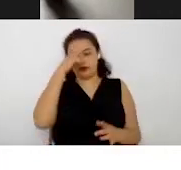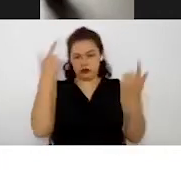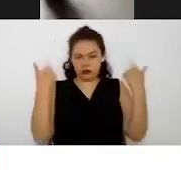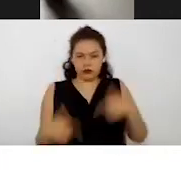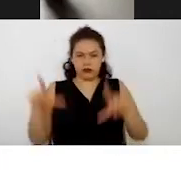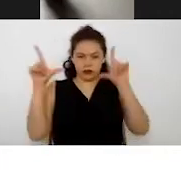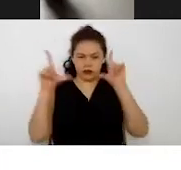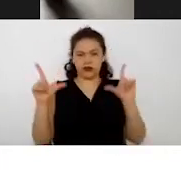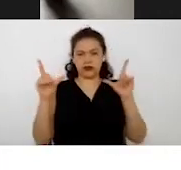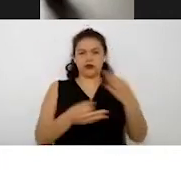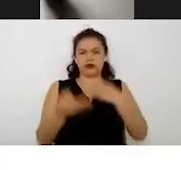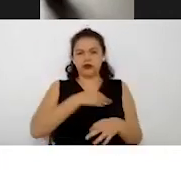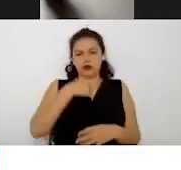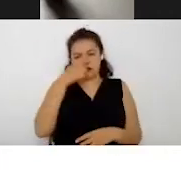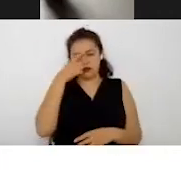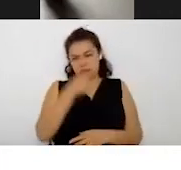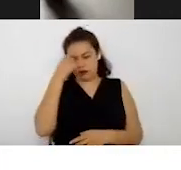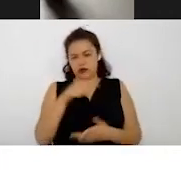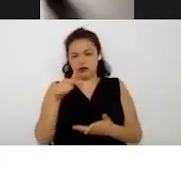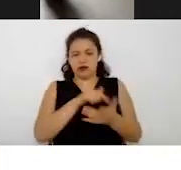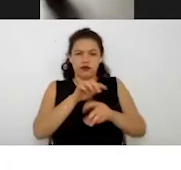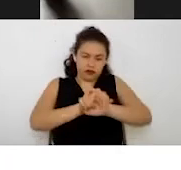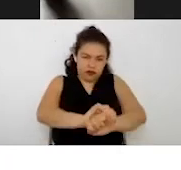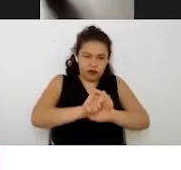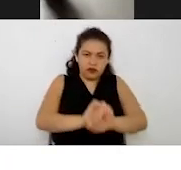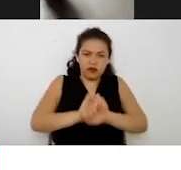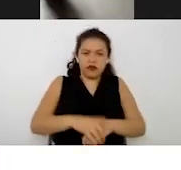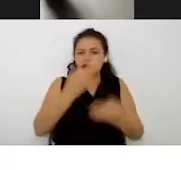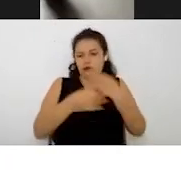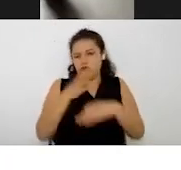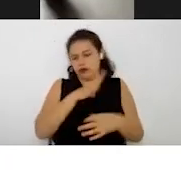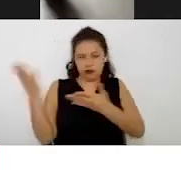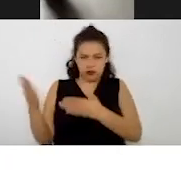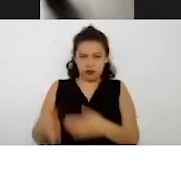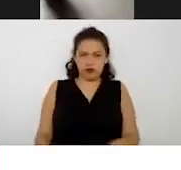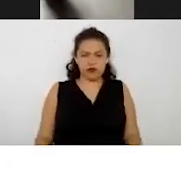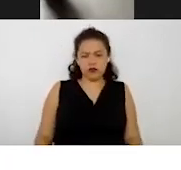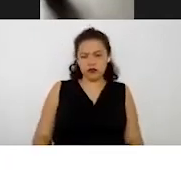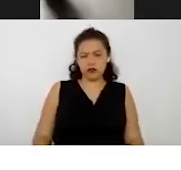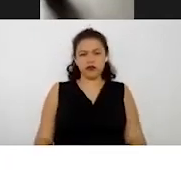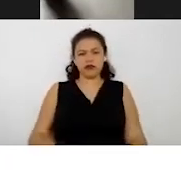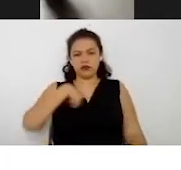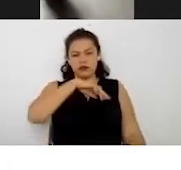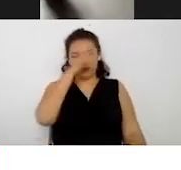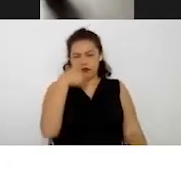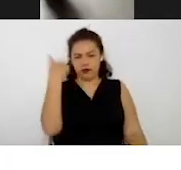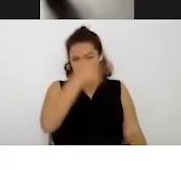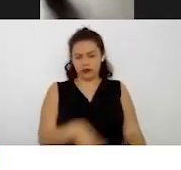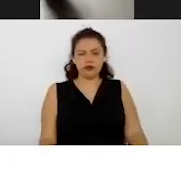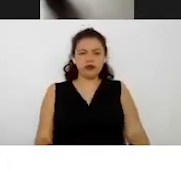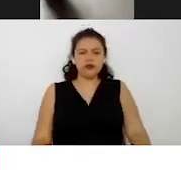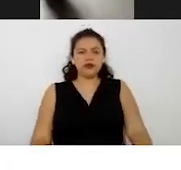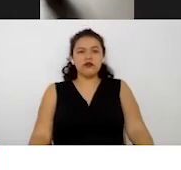toda esta parte que les hablaba de la posición, las compresiones y demás. Entonces vamos a checarlo.